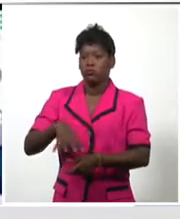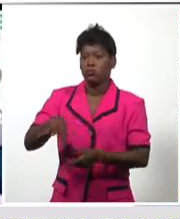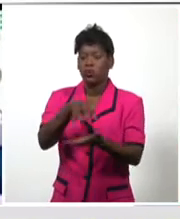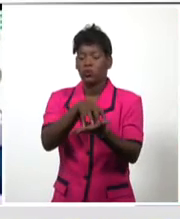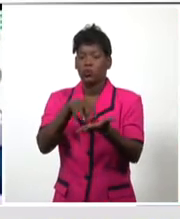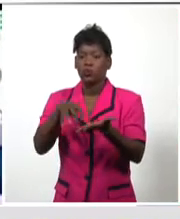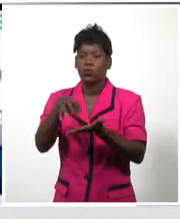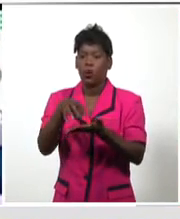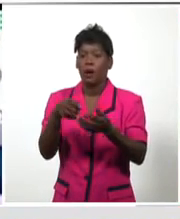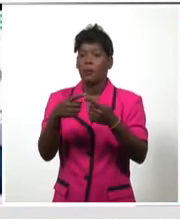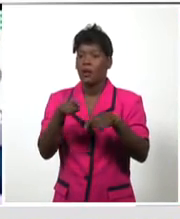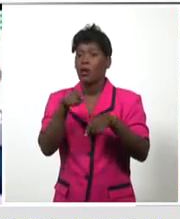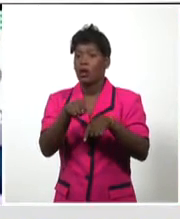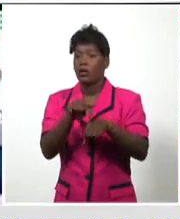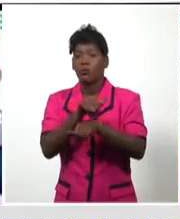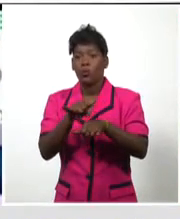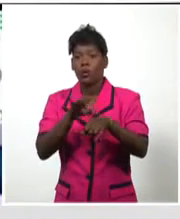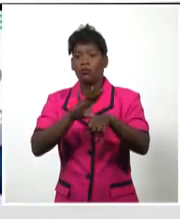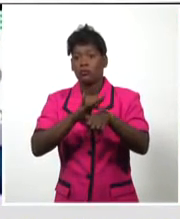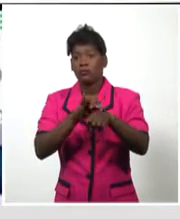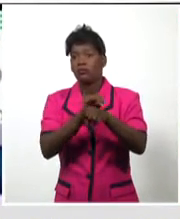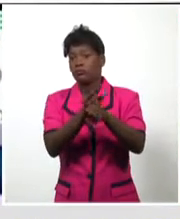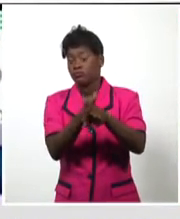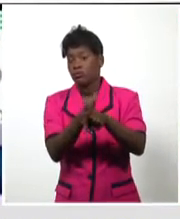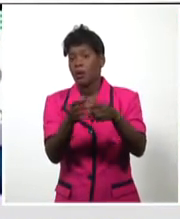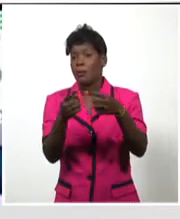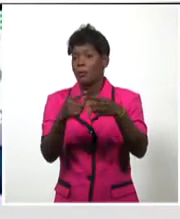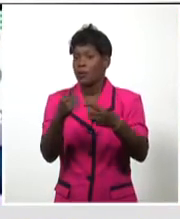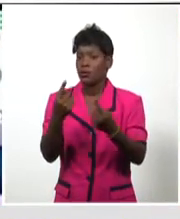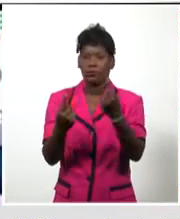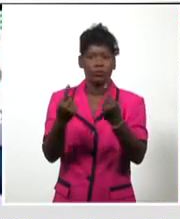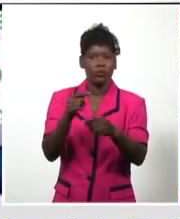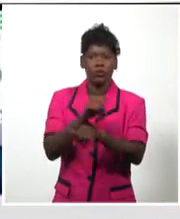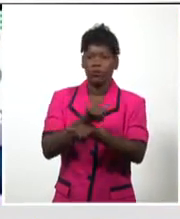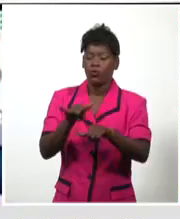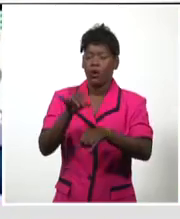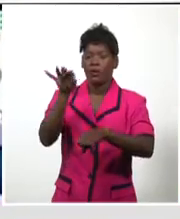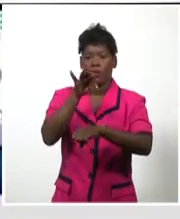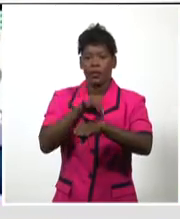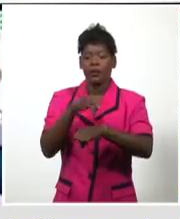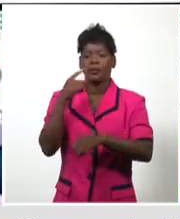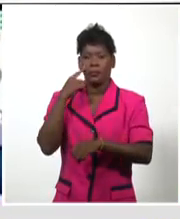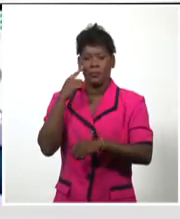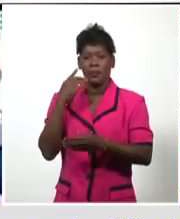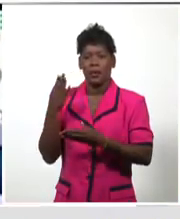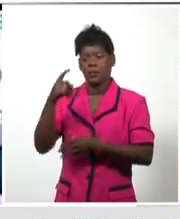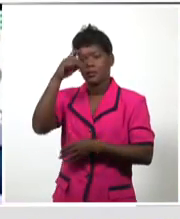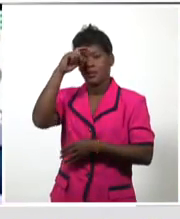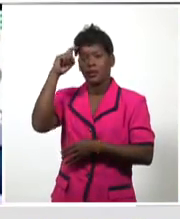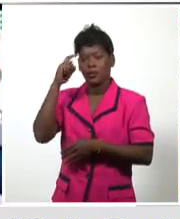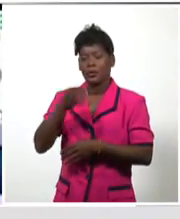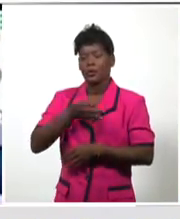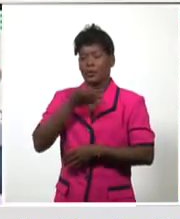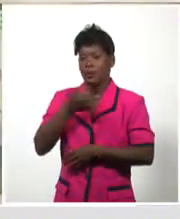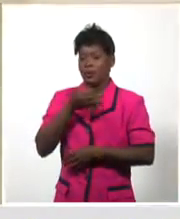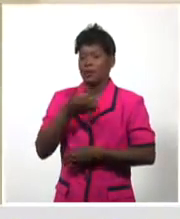COVID-19, pero también preocupa el dengue y se asocia en este caso a las lluvias. Vamos con este reporte desde Santi Espíritus y enseguida volvemos con